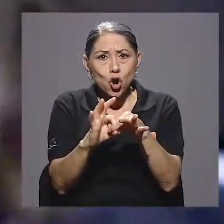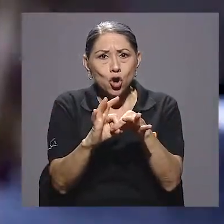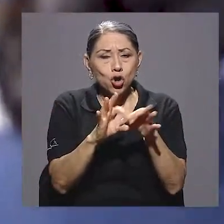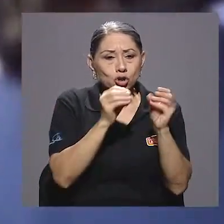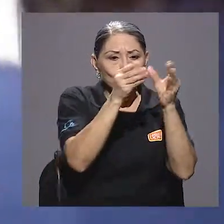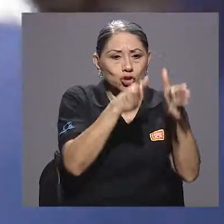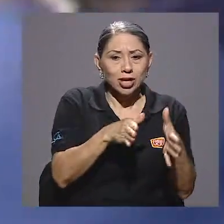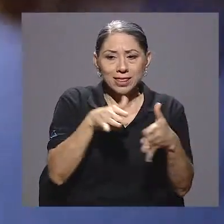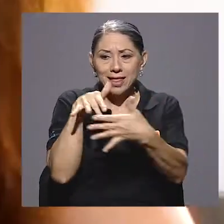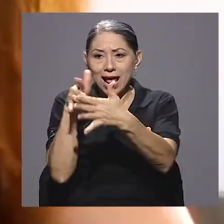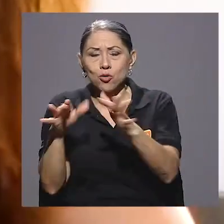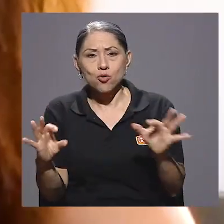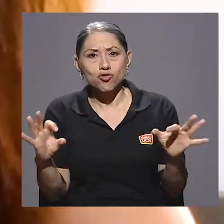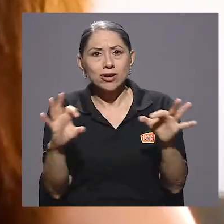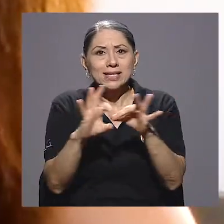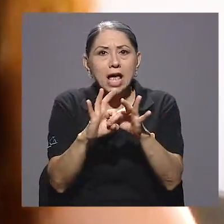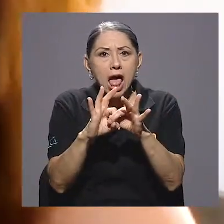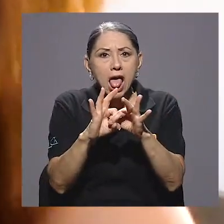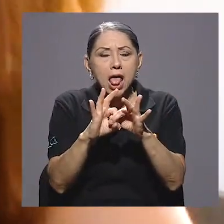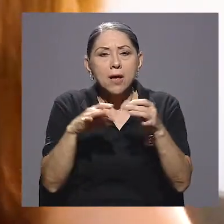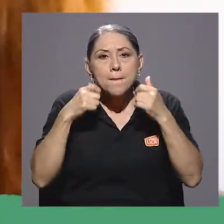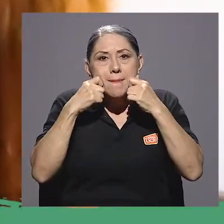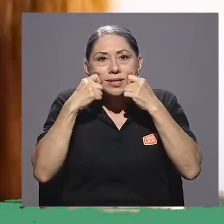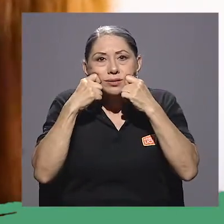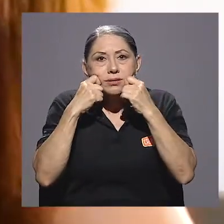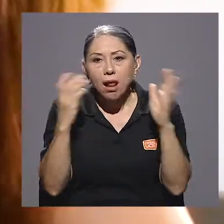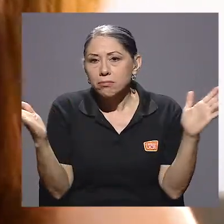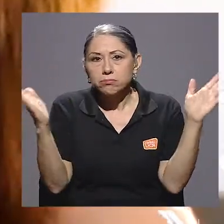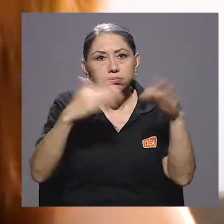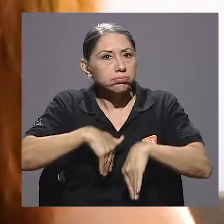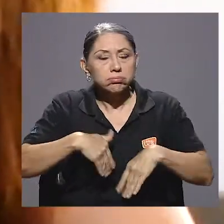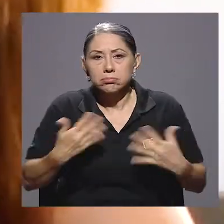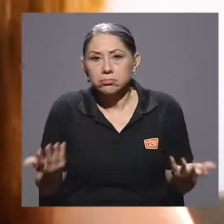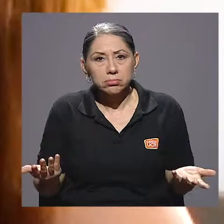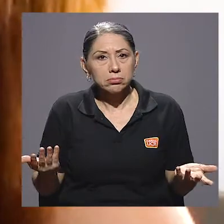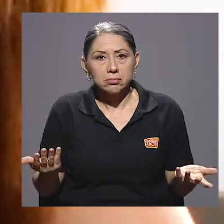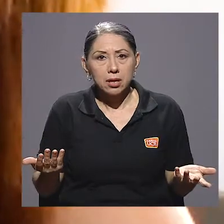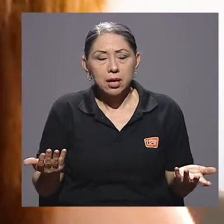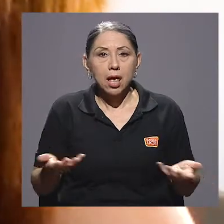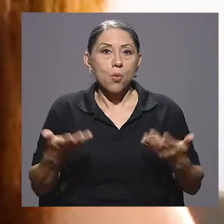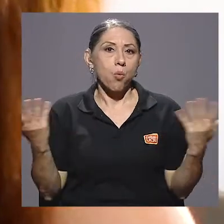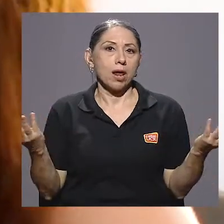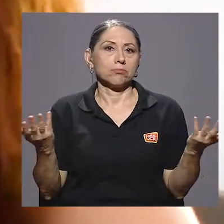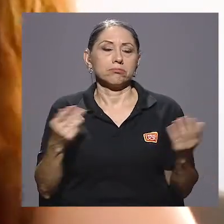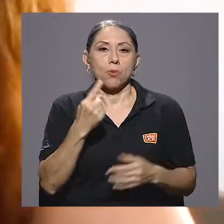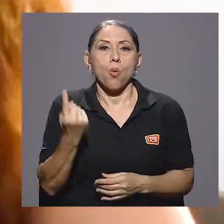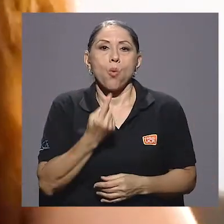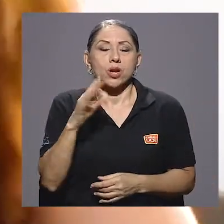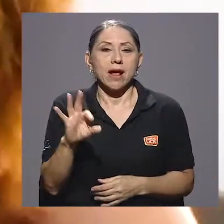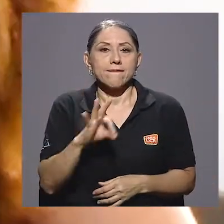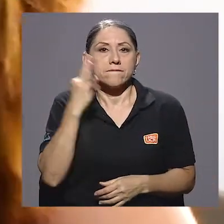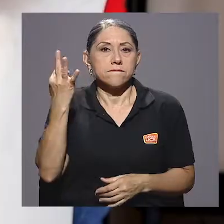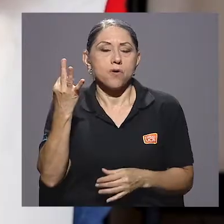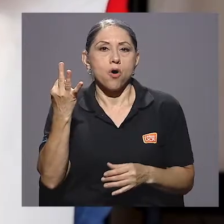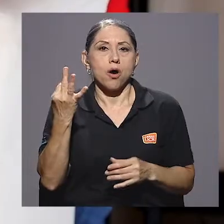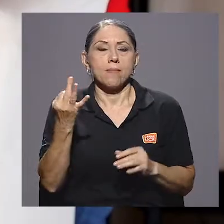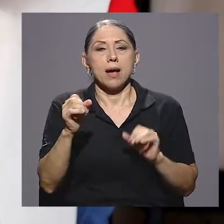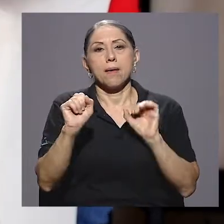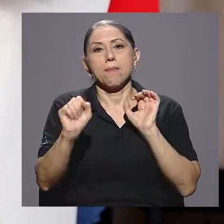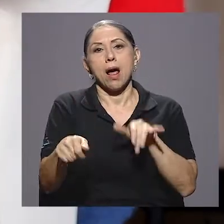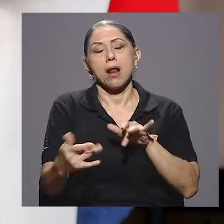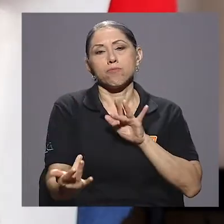relación docente-alumno presencial se pierde. Y bueno, la única forma que tenemos